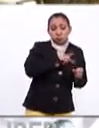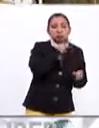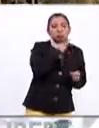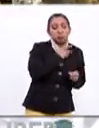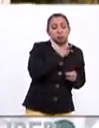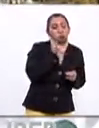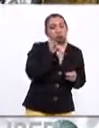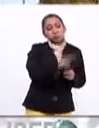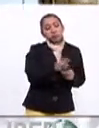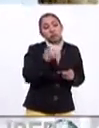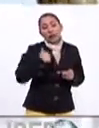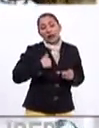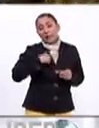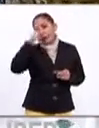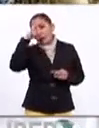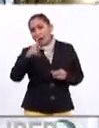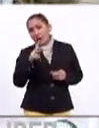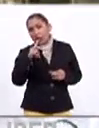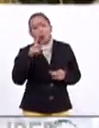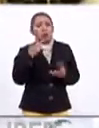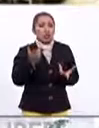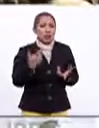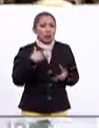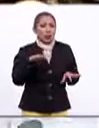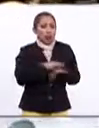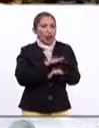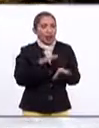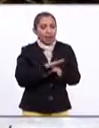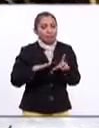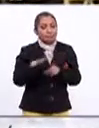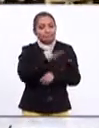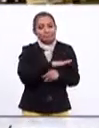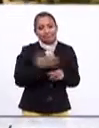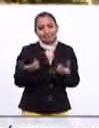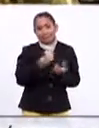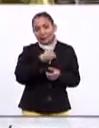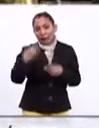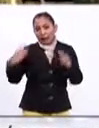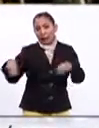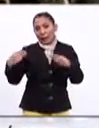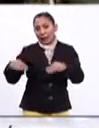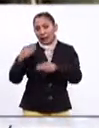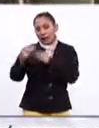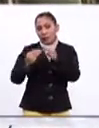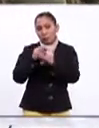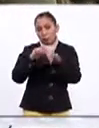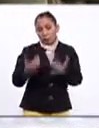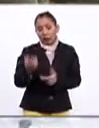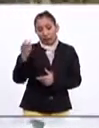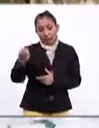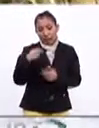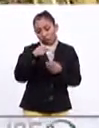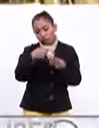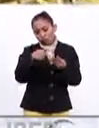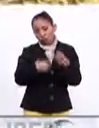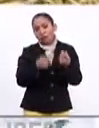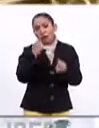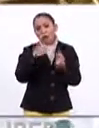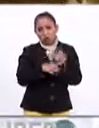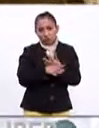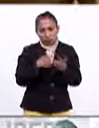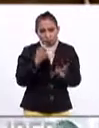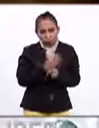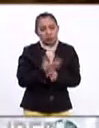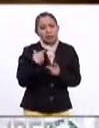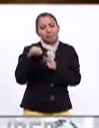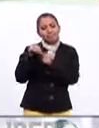la producción de Canadá y México, y eso modifica las condiciones estructurales del mercado a nivel global. Creo que esos son los elementos que